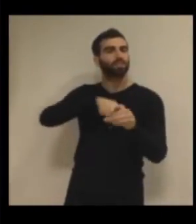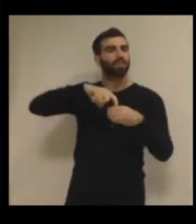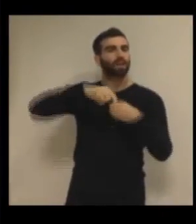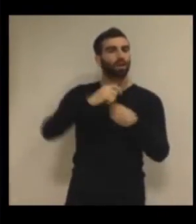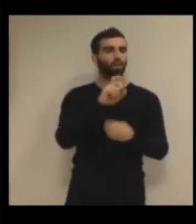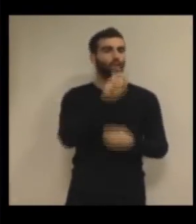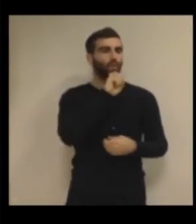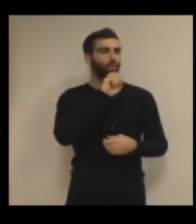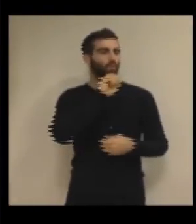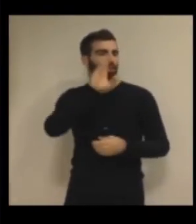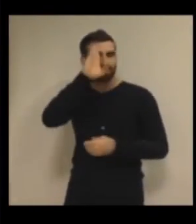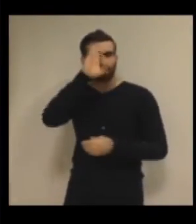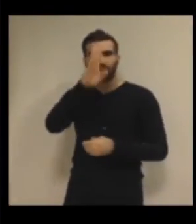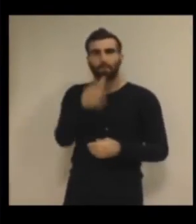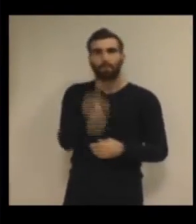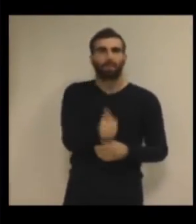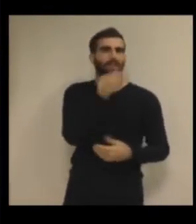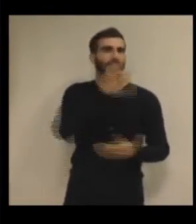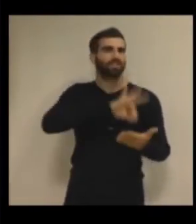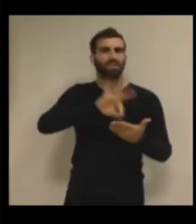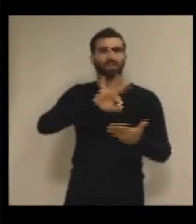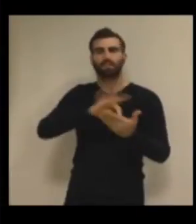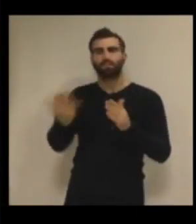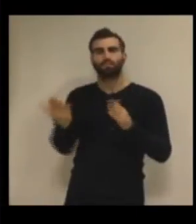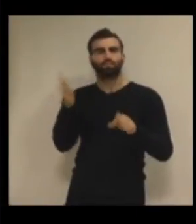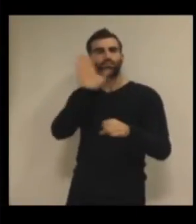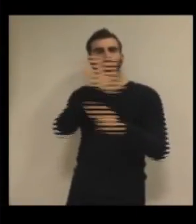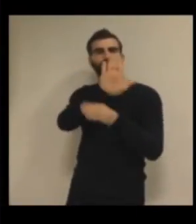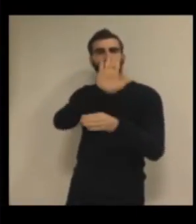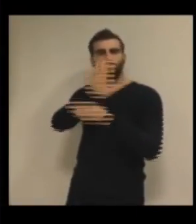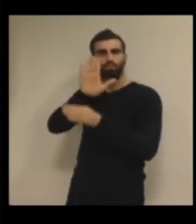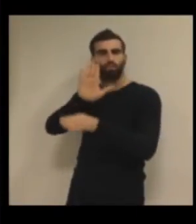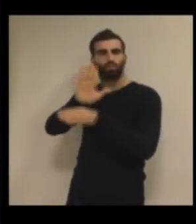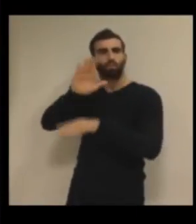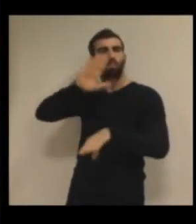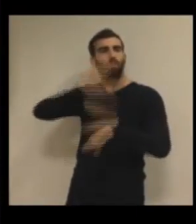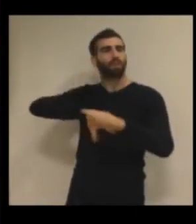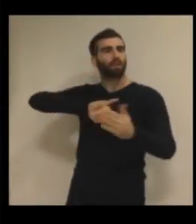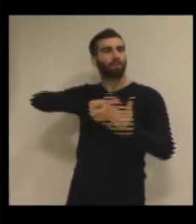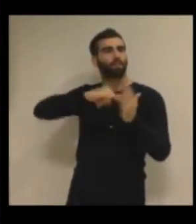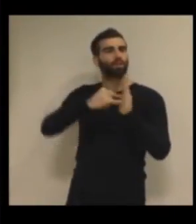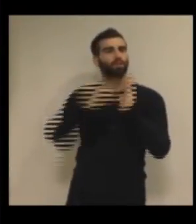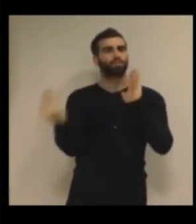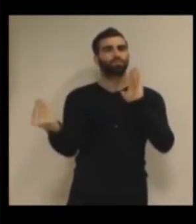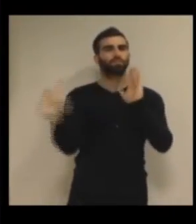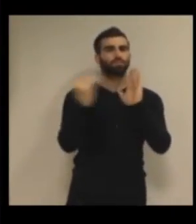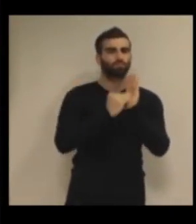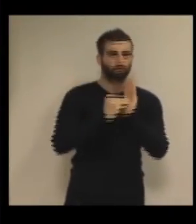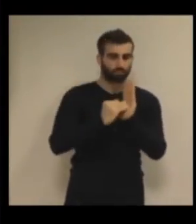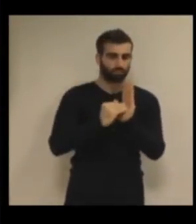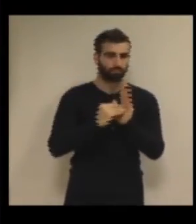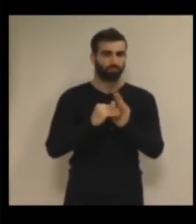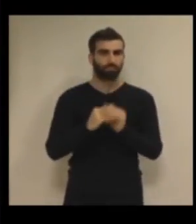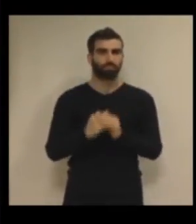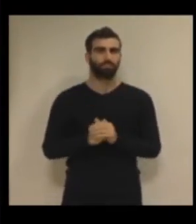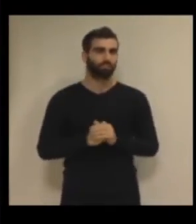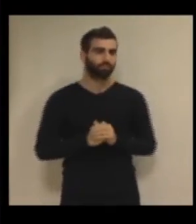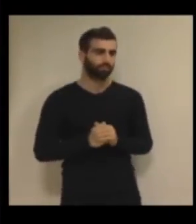más directa y ofreciendo sus servicios para implantarlos en el proyecto. Pues